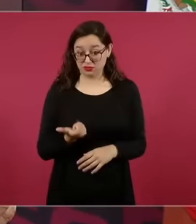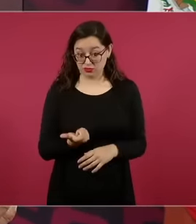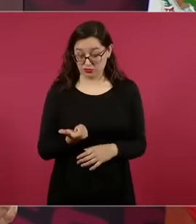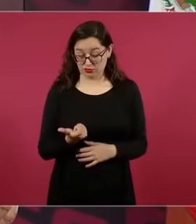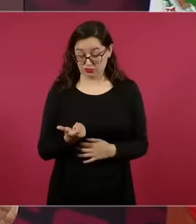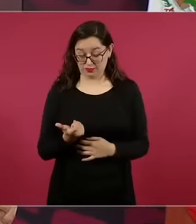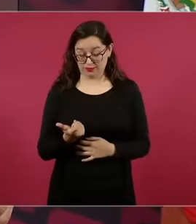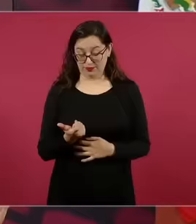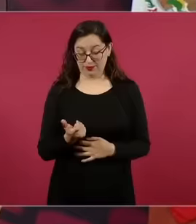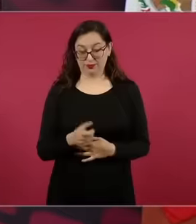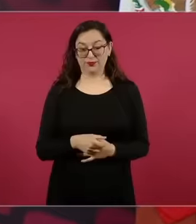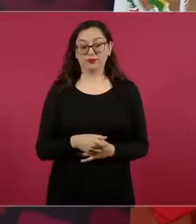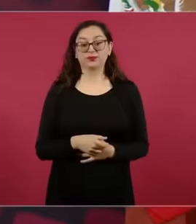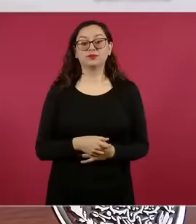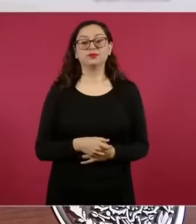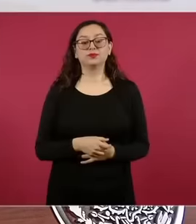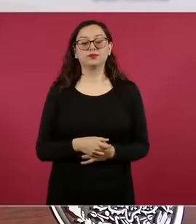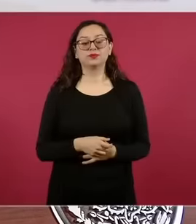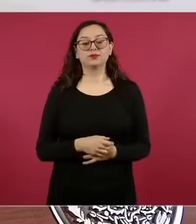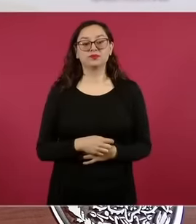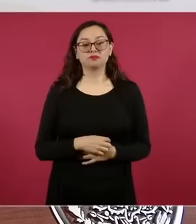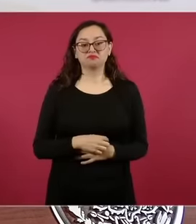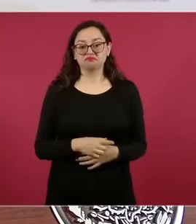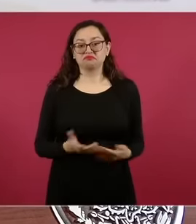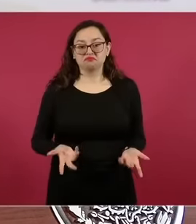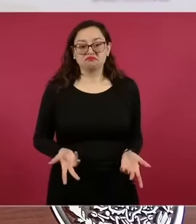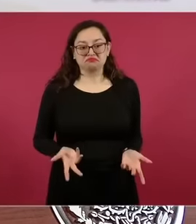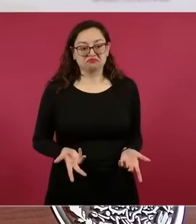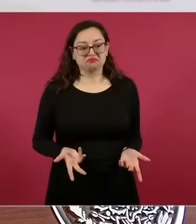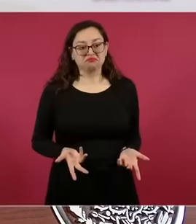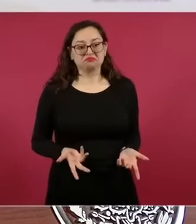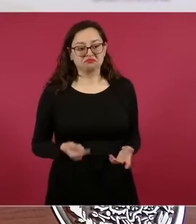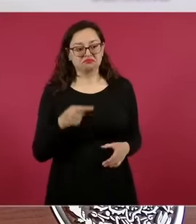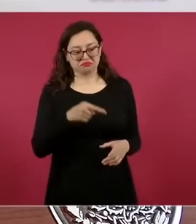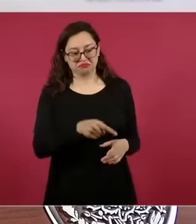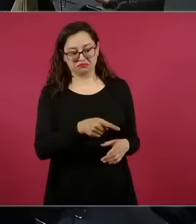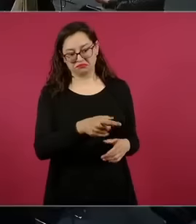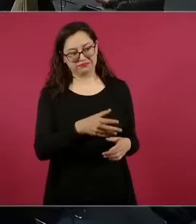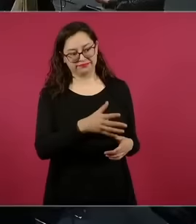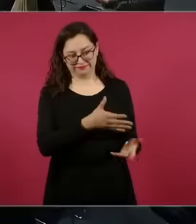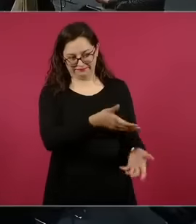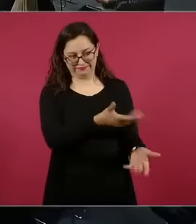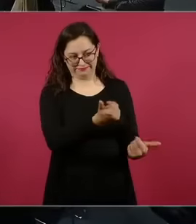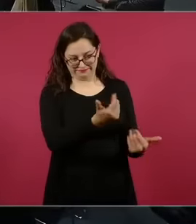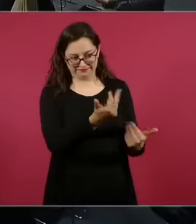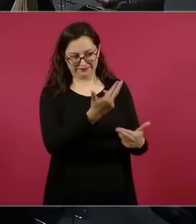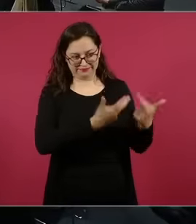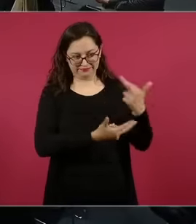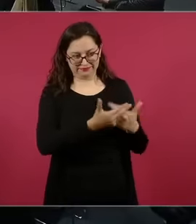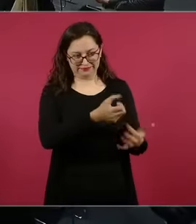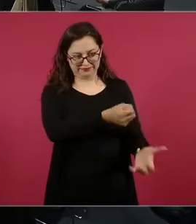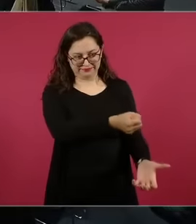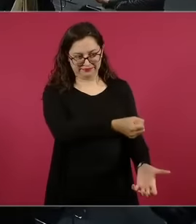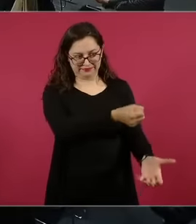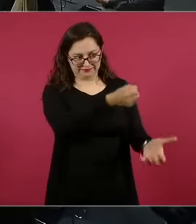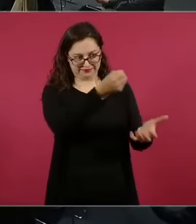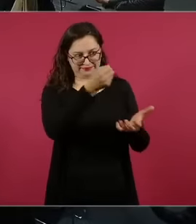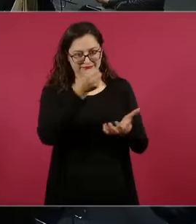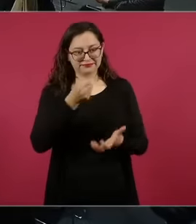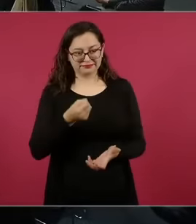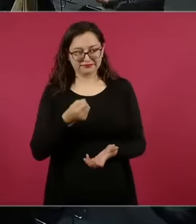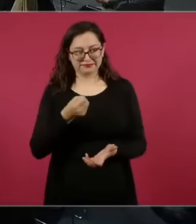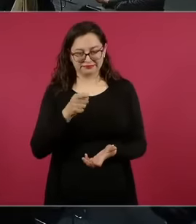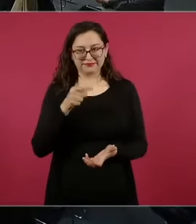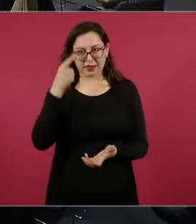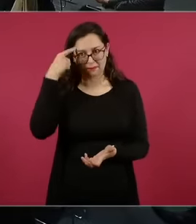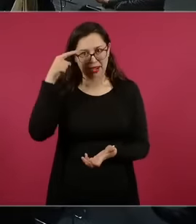Entonces, de ahí puede salir. No es que vayan a costar 20